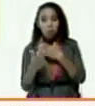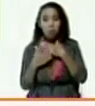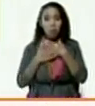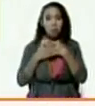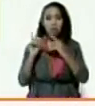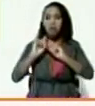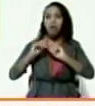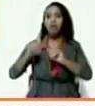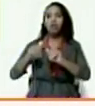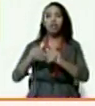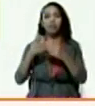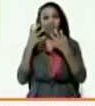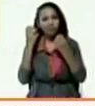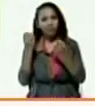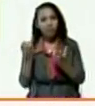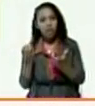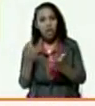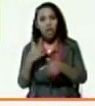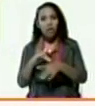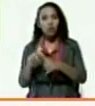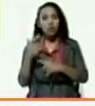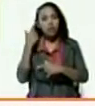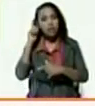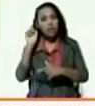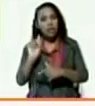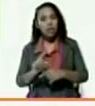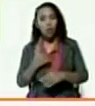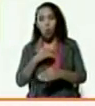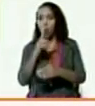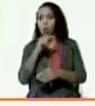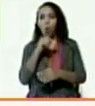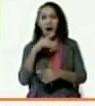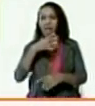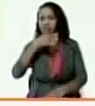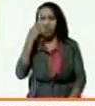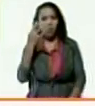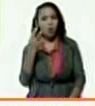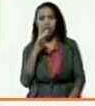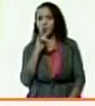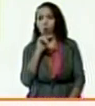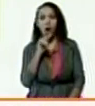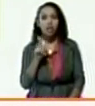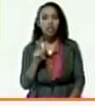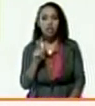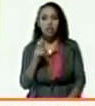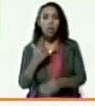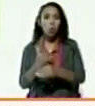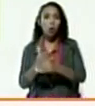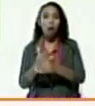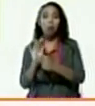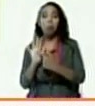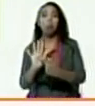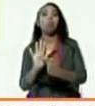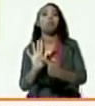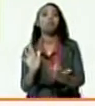complicado hacer eso, muy complicado, porque ellos, como no tienen vergüenza, salen igualito y lo hacen. Pero